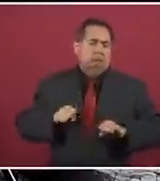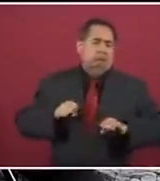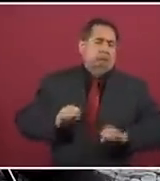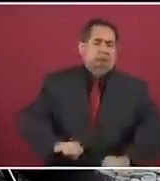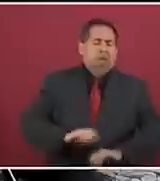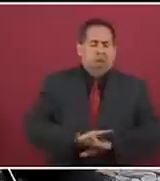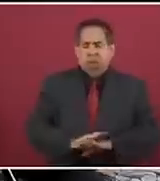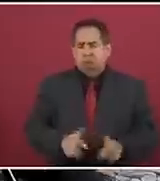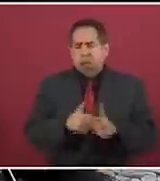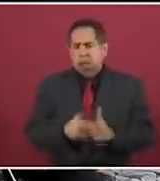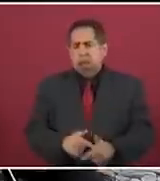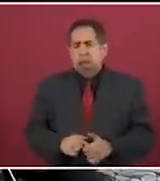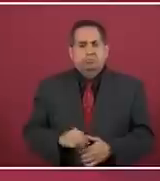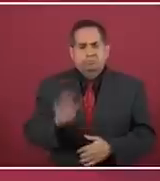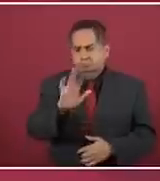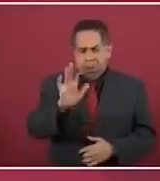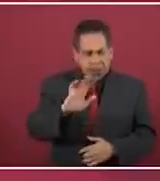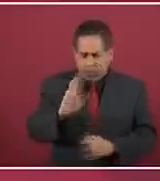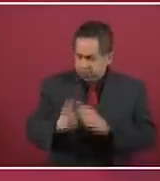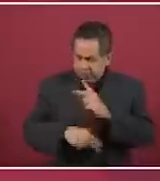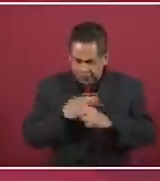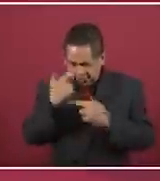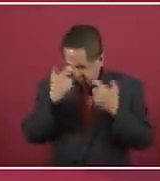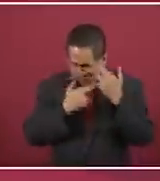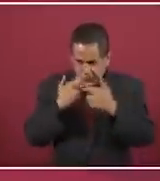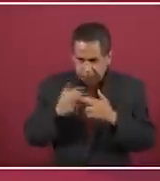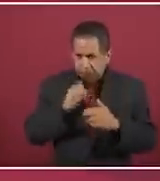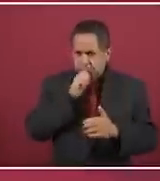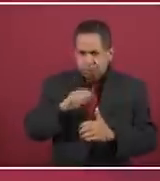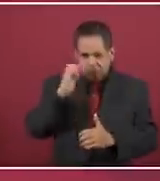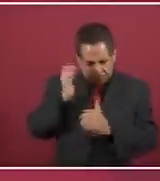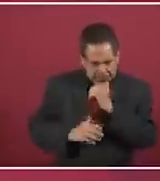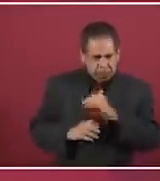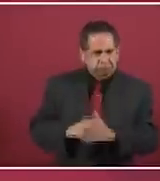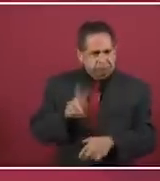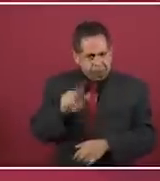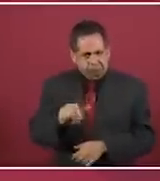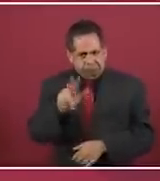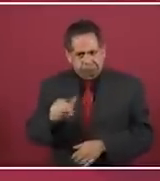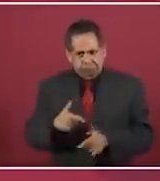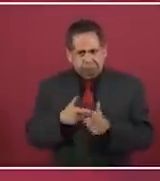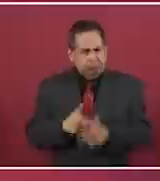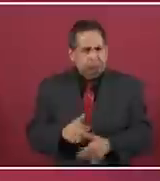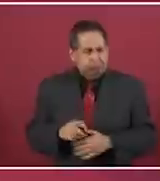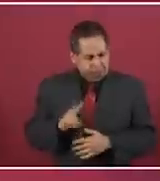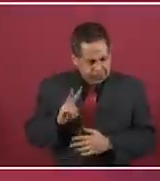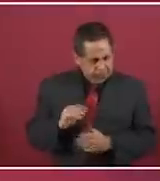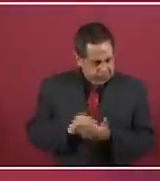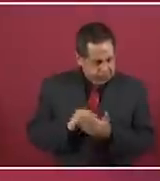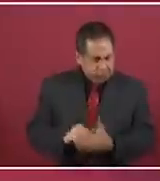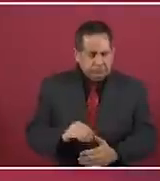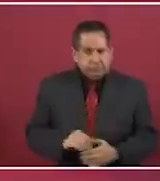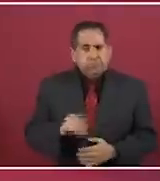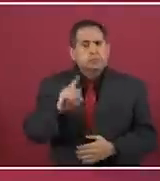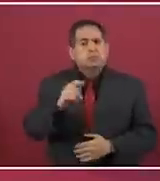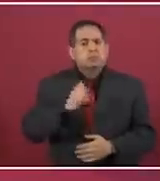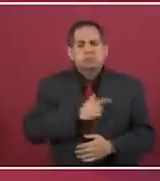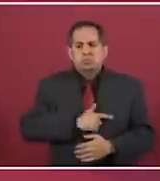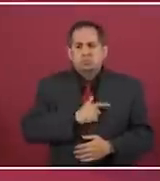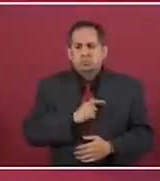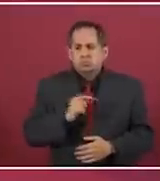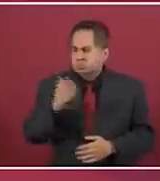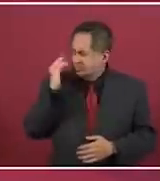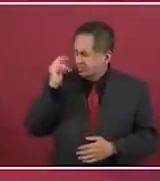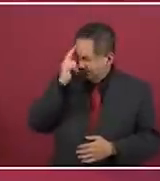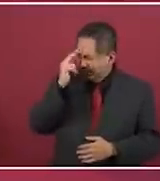inamovibles. Se va a revisar todo eso. No hemos terminado. A mí me dio mucho gusto, creo que ya se los